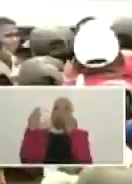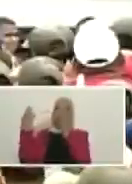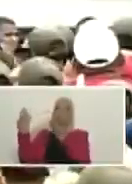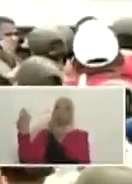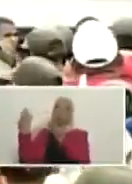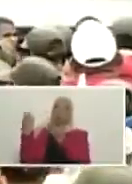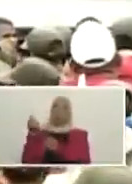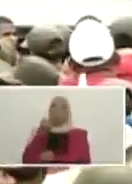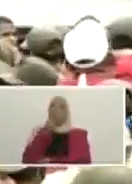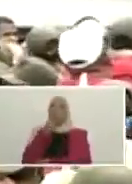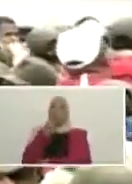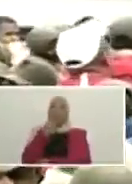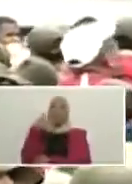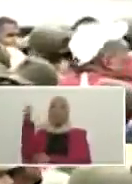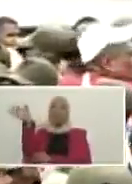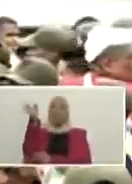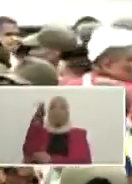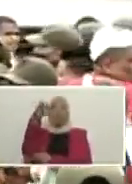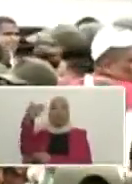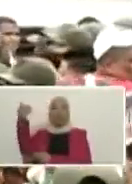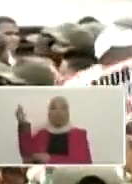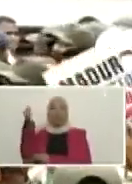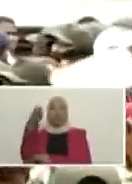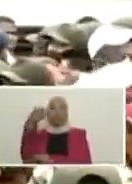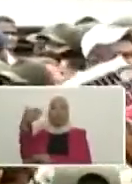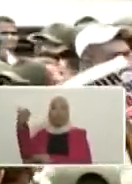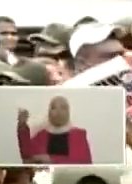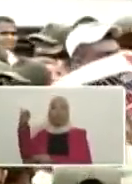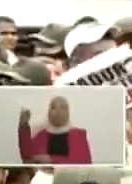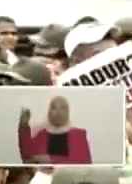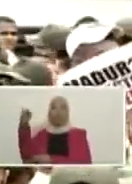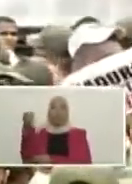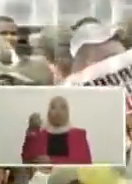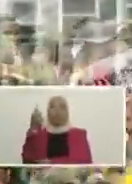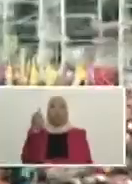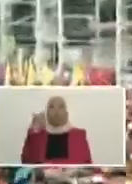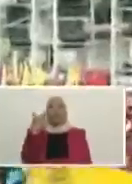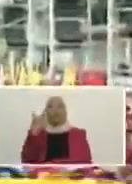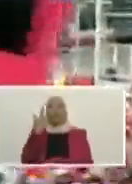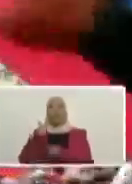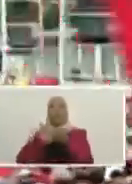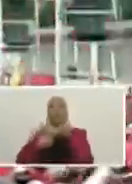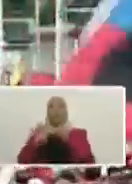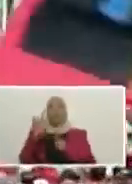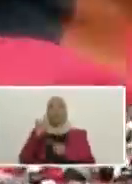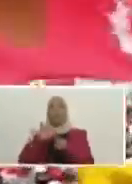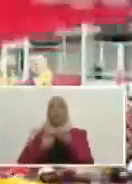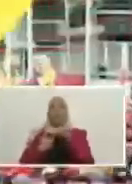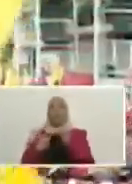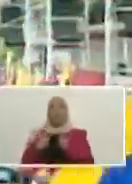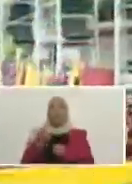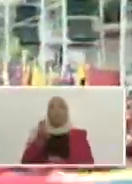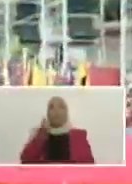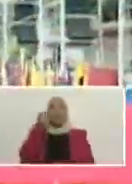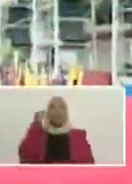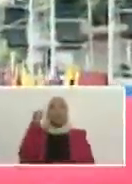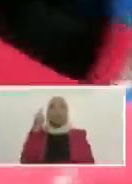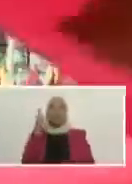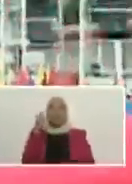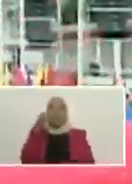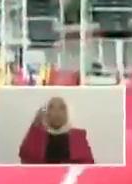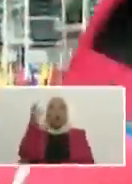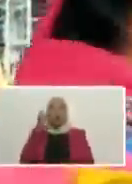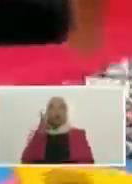Miren qué hermosa. El arco que hace esa bandera tricolor, amarillo, azul y rojo. Las